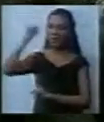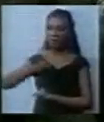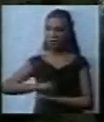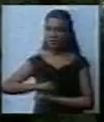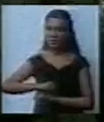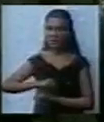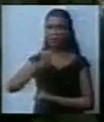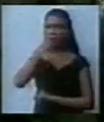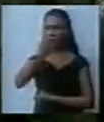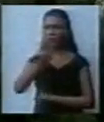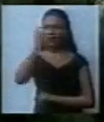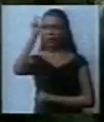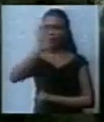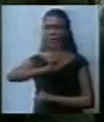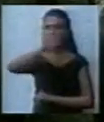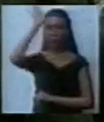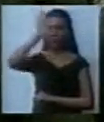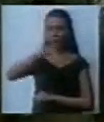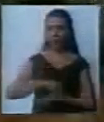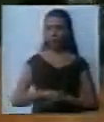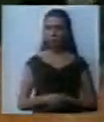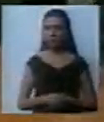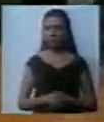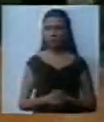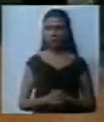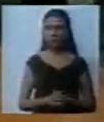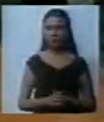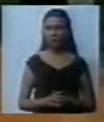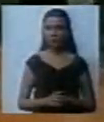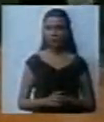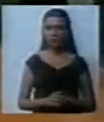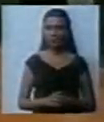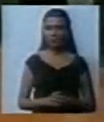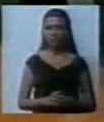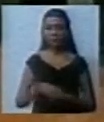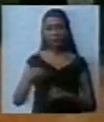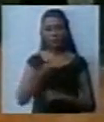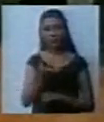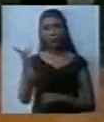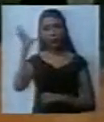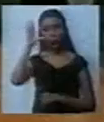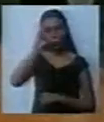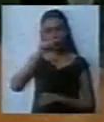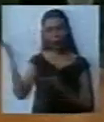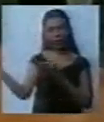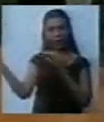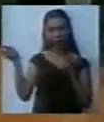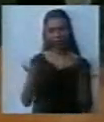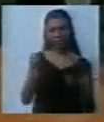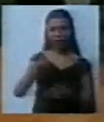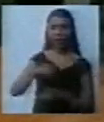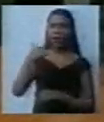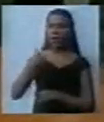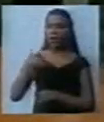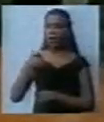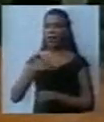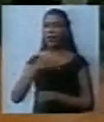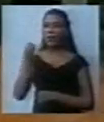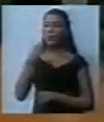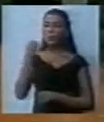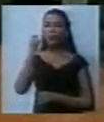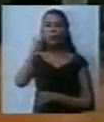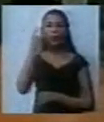micrófono. Gracias. Después seguimos. Buenas noches, bienvenido a la Argentina. Mi nombre es Guillermo Páez, soy miembro de